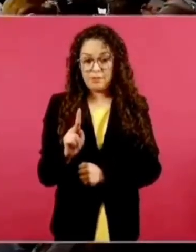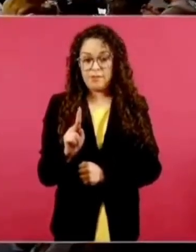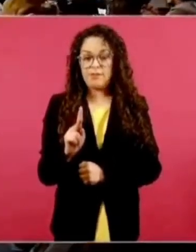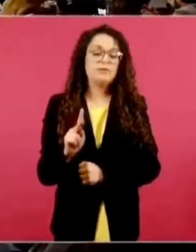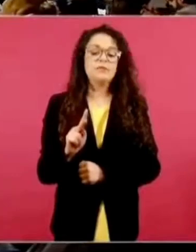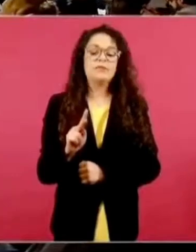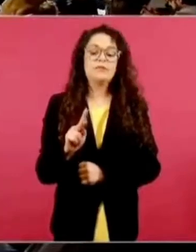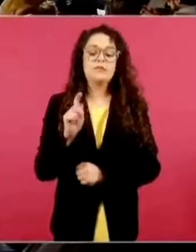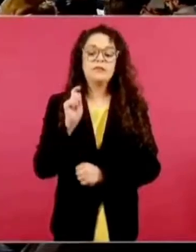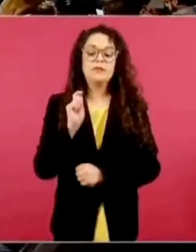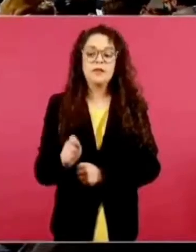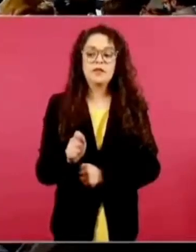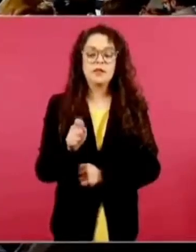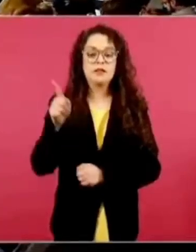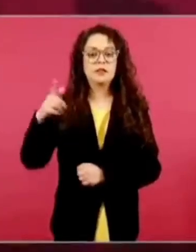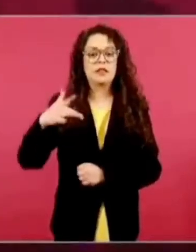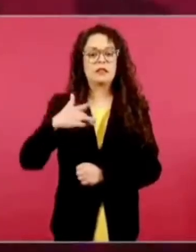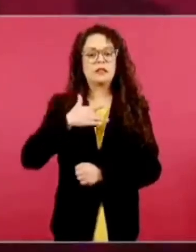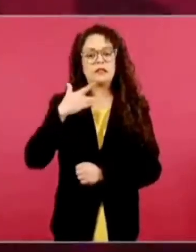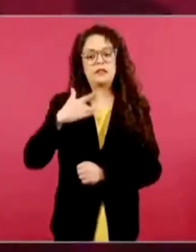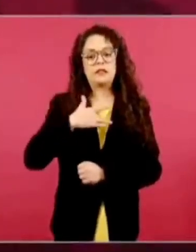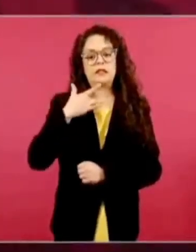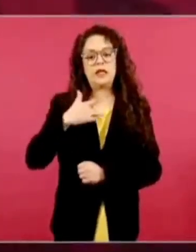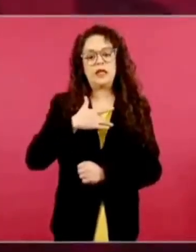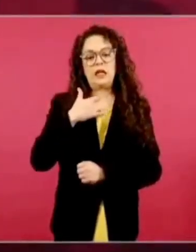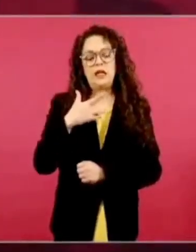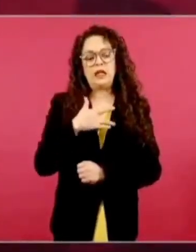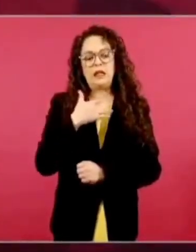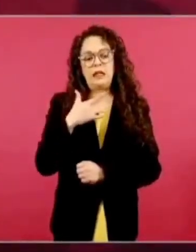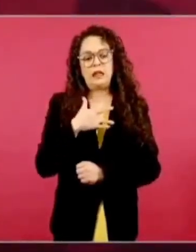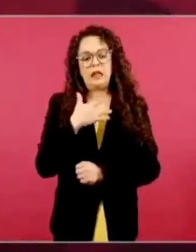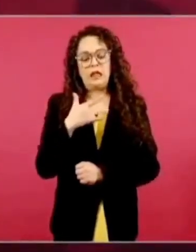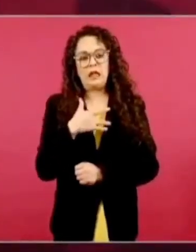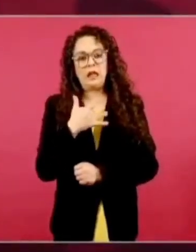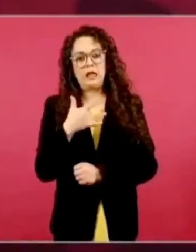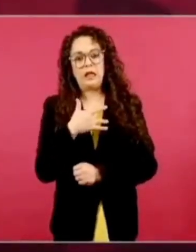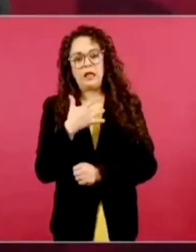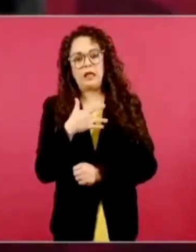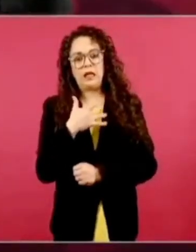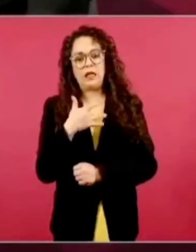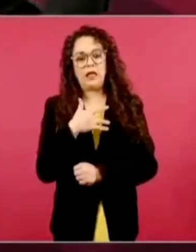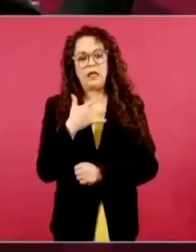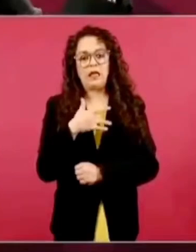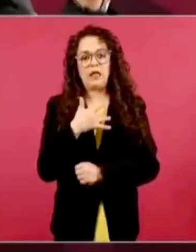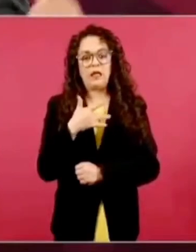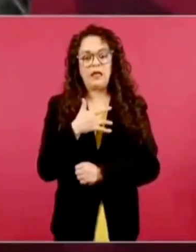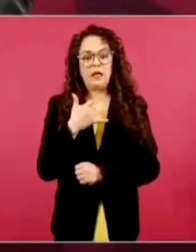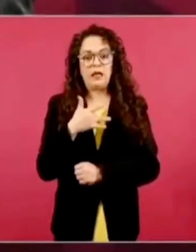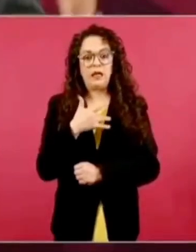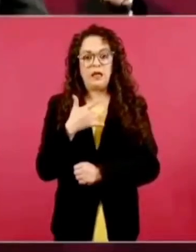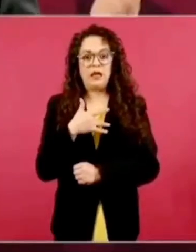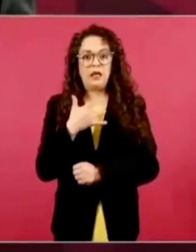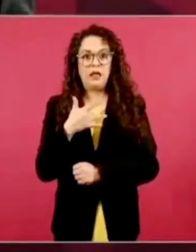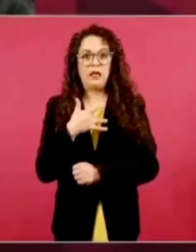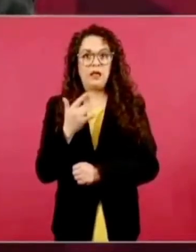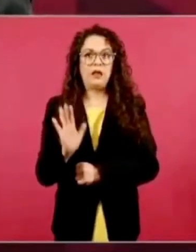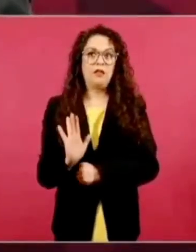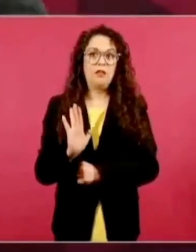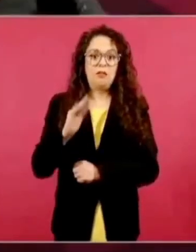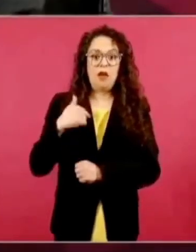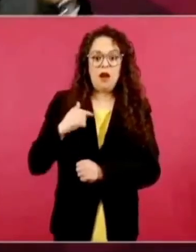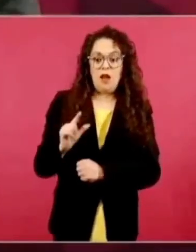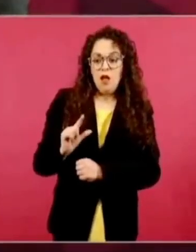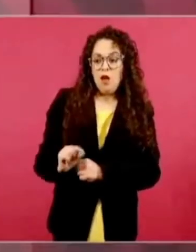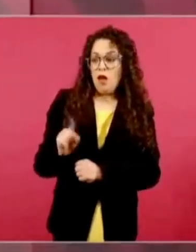complejos de inferioridad se piensa que el Tim Golden es distinto, ¿no? Y